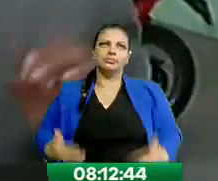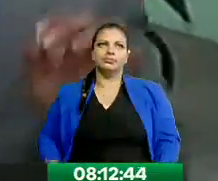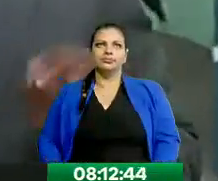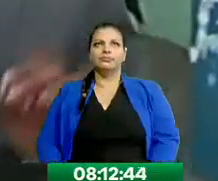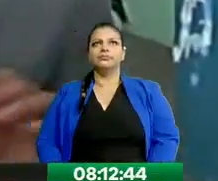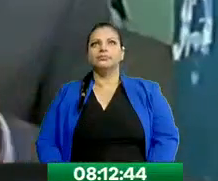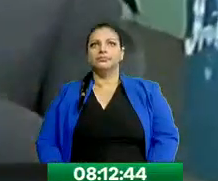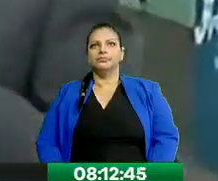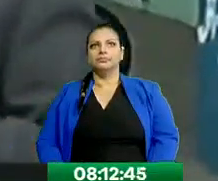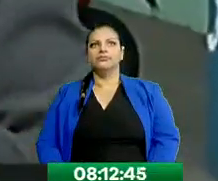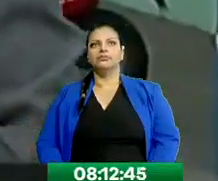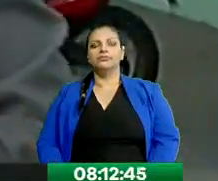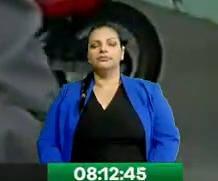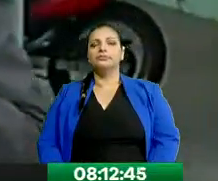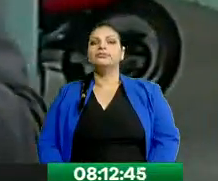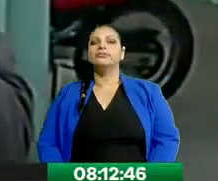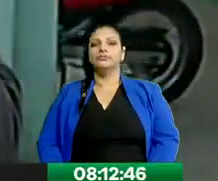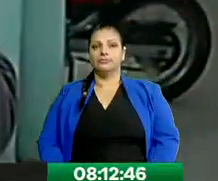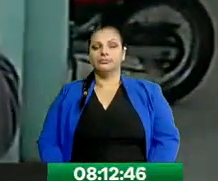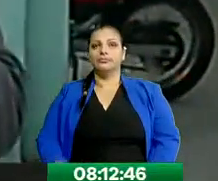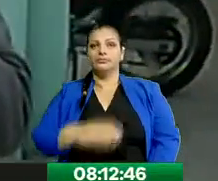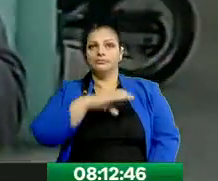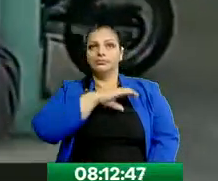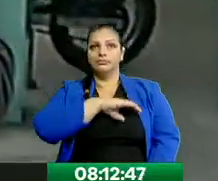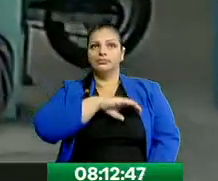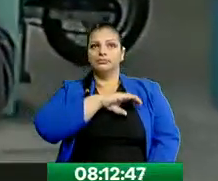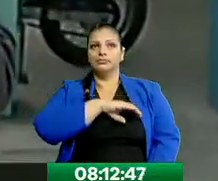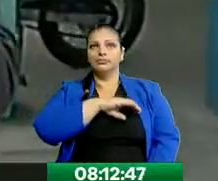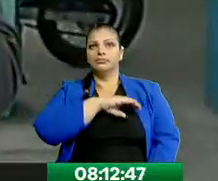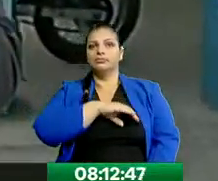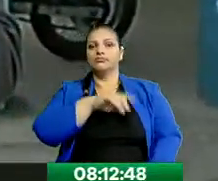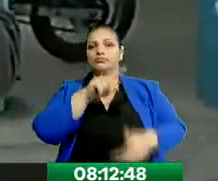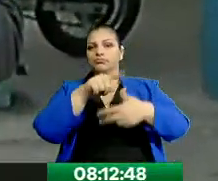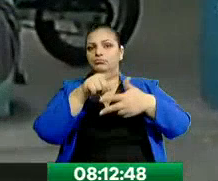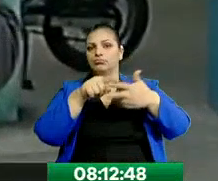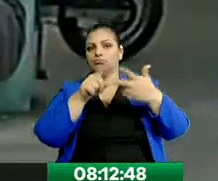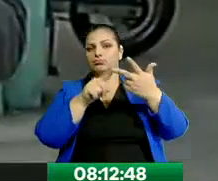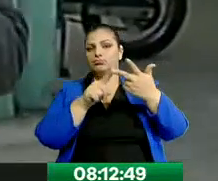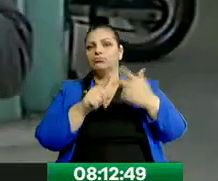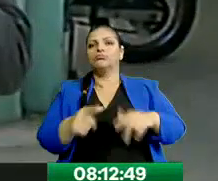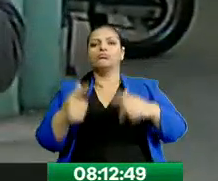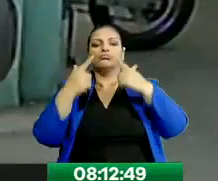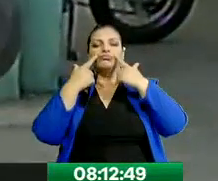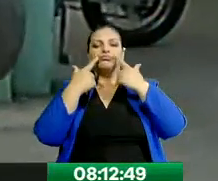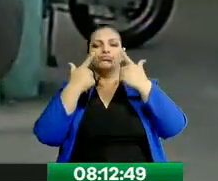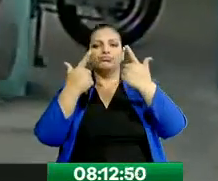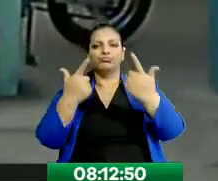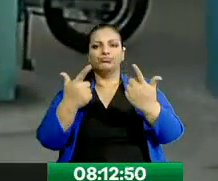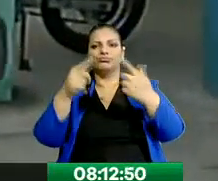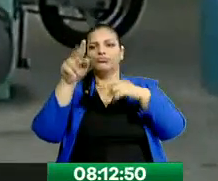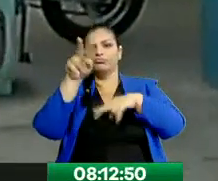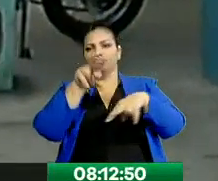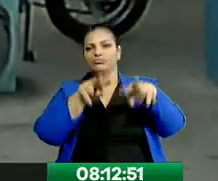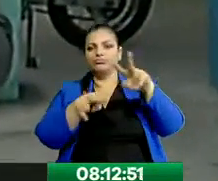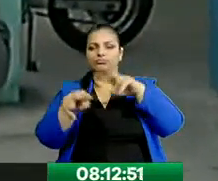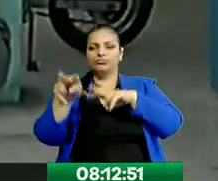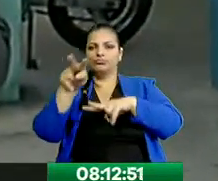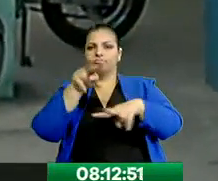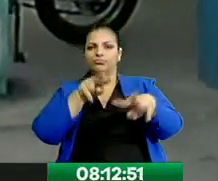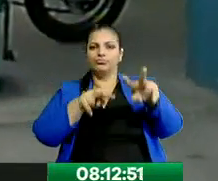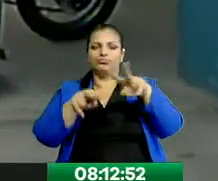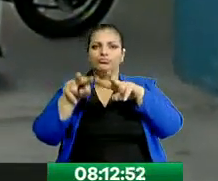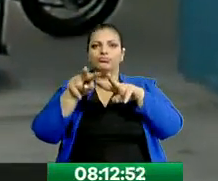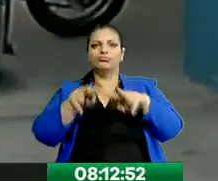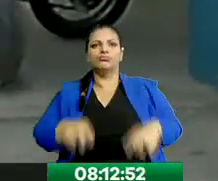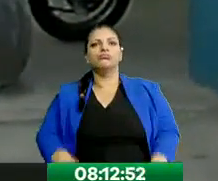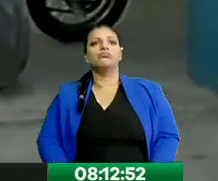estamos participando de esta operación que cuenta con la presencia de los policías de Policía Nacional, miembros de la PJ e incluso agentes de